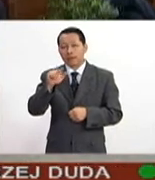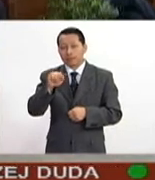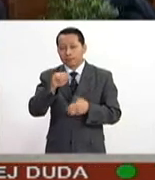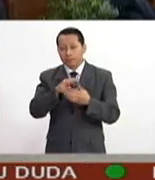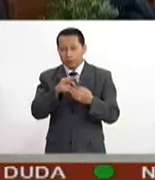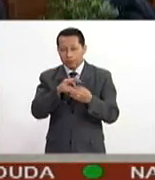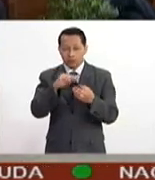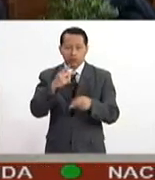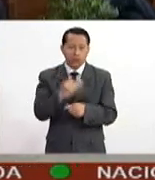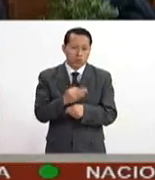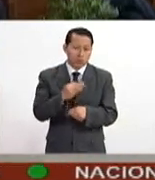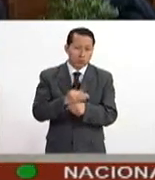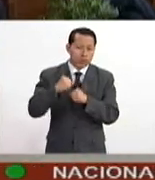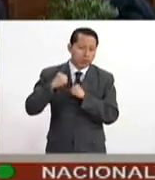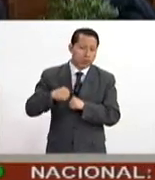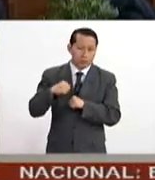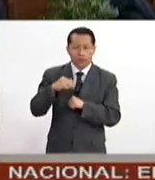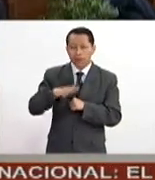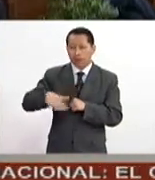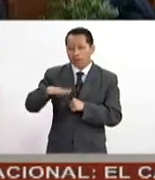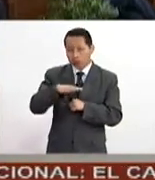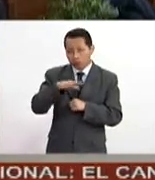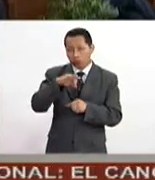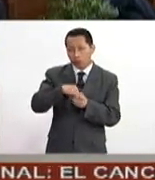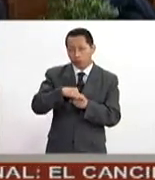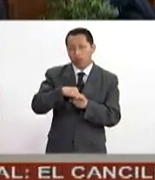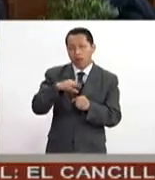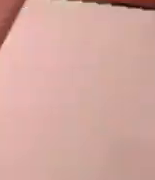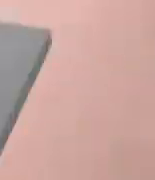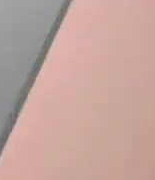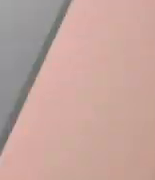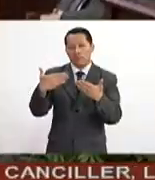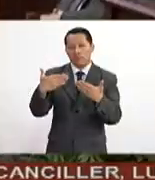las autoridades electorales gozan de la confianza de la ciudadanía.